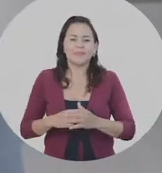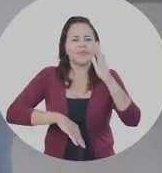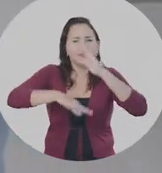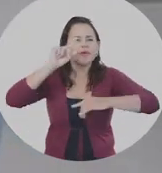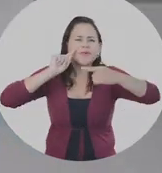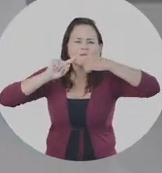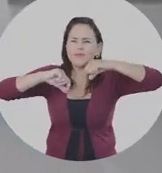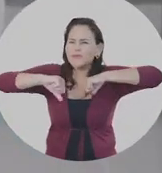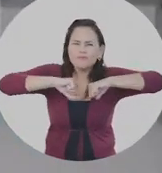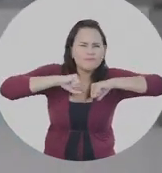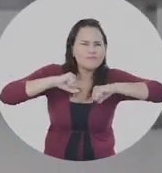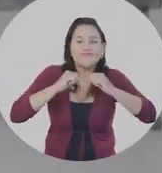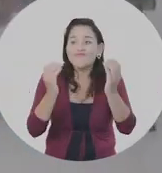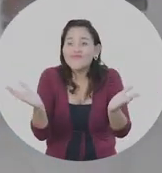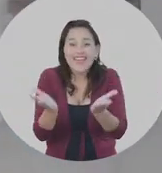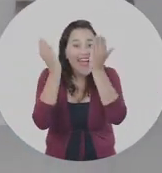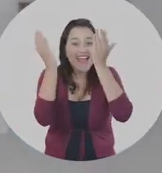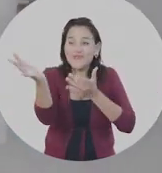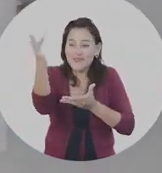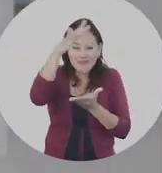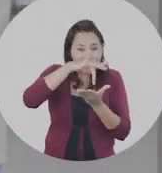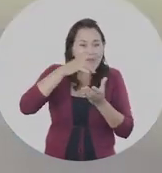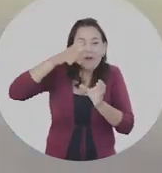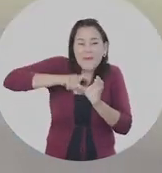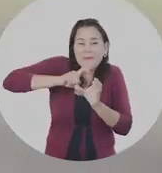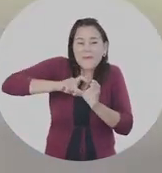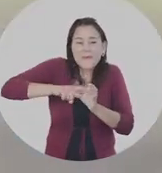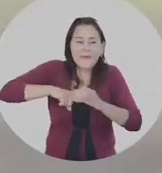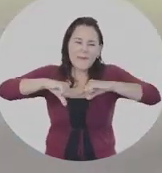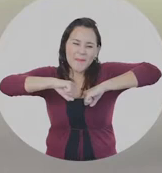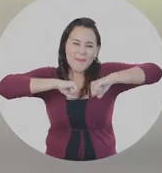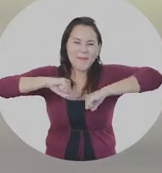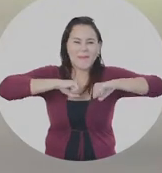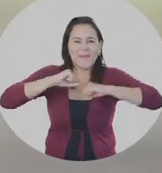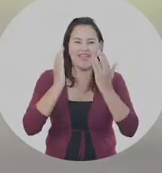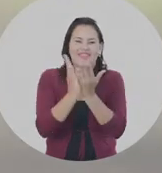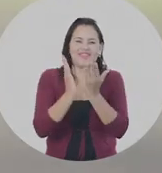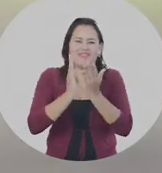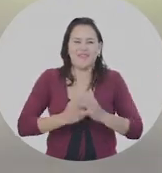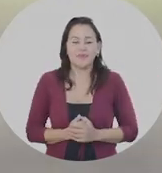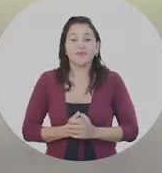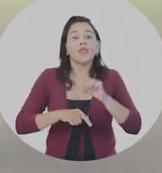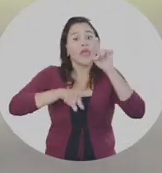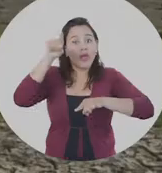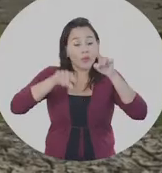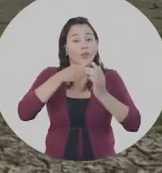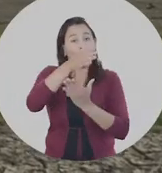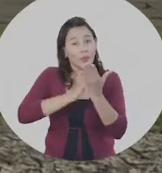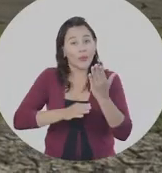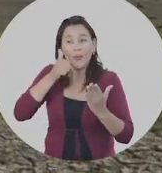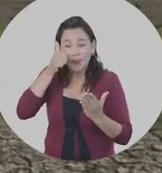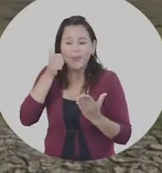el acceso efectivo a la educación superior de los jóvenes magdalenenses destacados por su mérito académico.